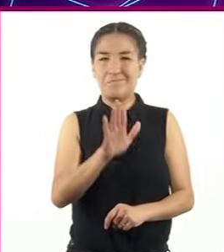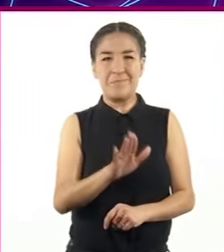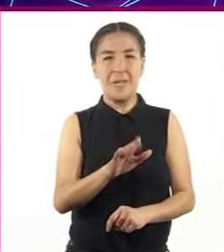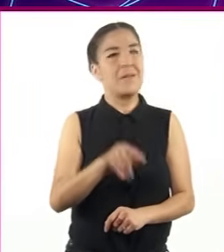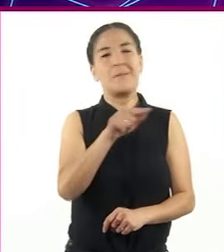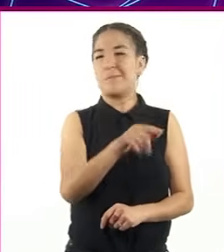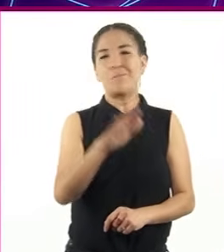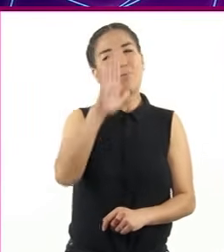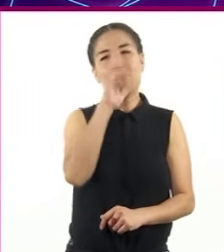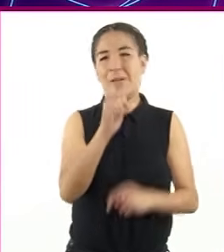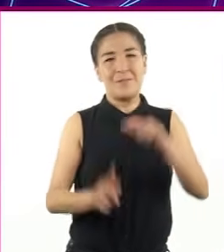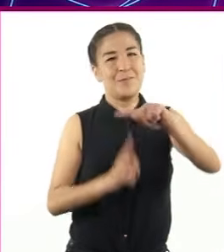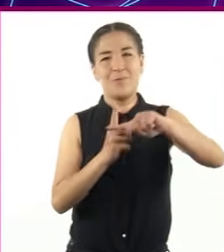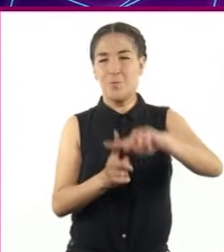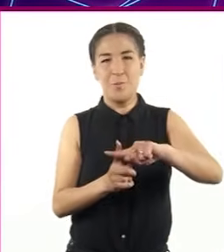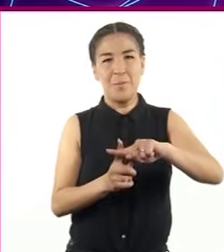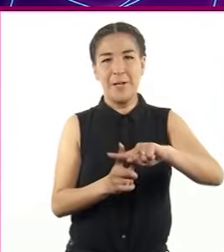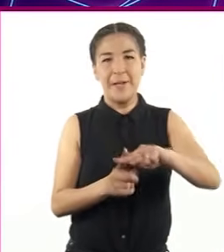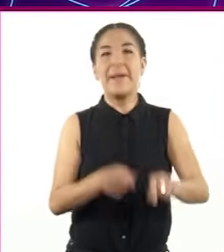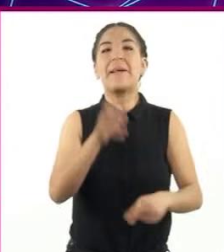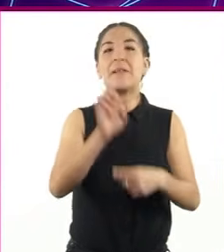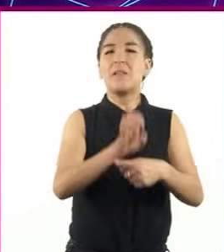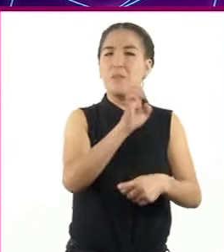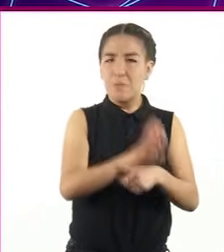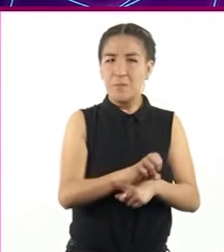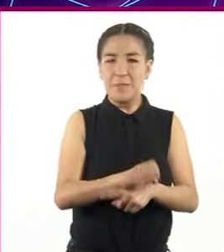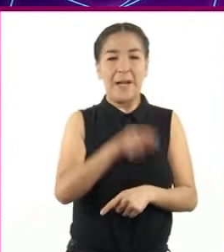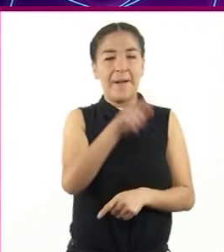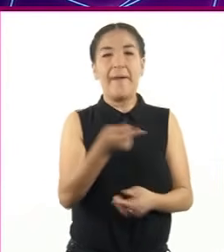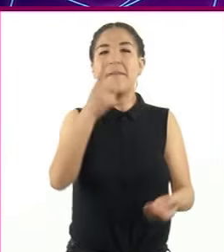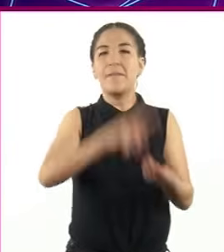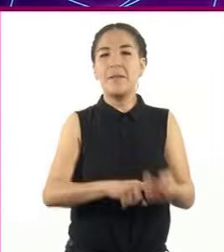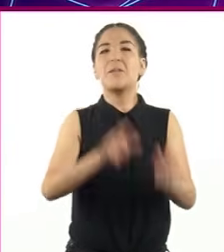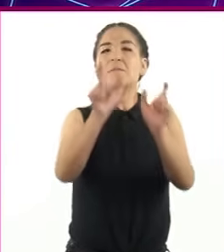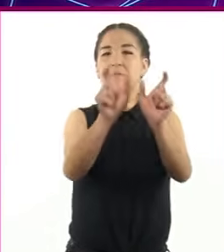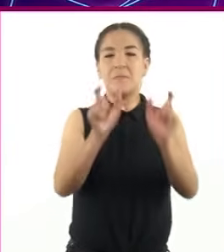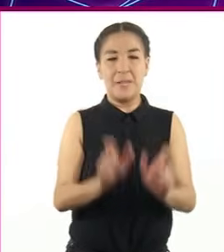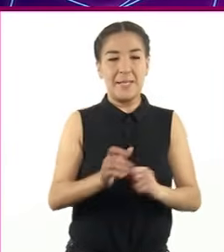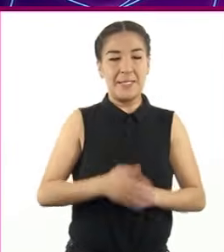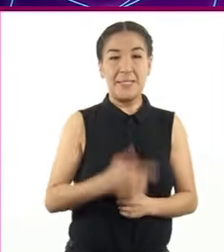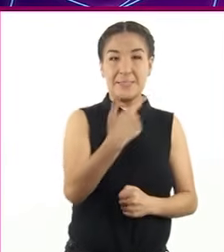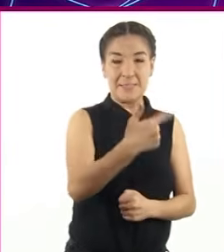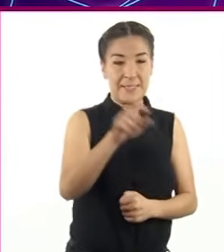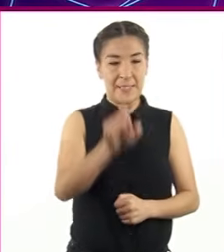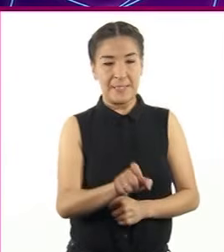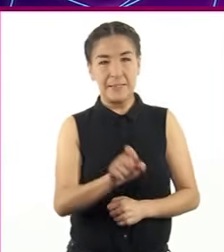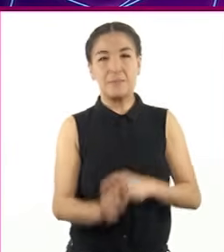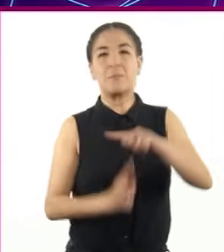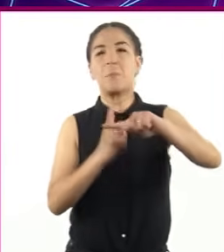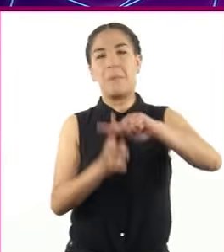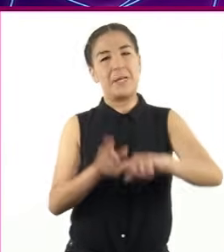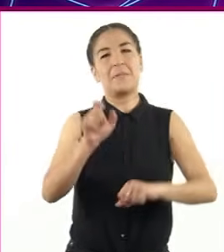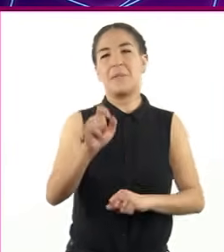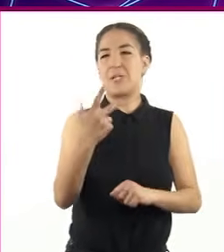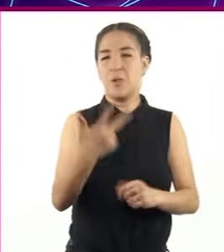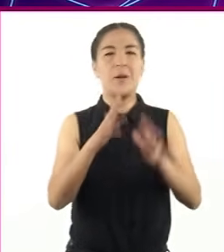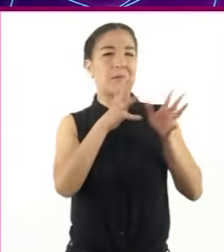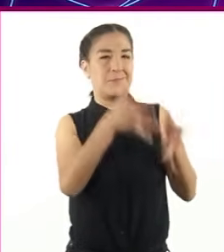se pueden sumar. Entonces, la expresión simplificada es 7x más 28.